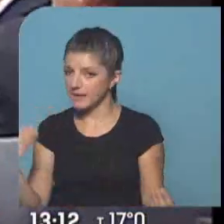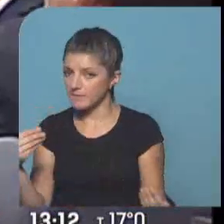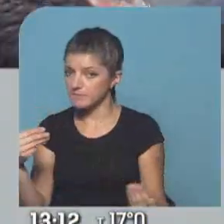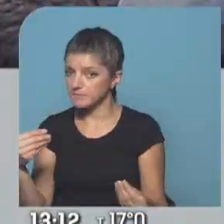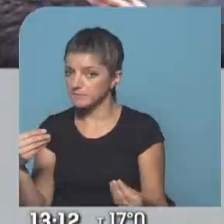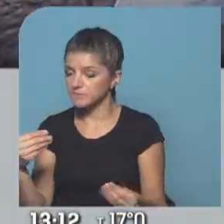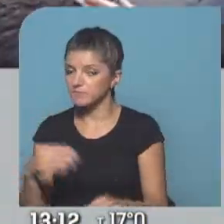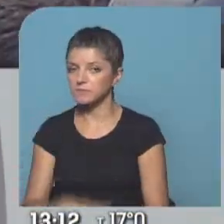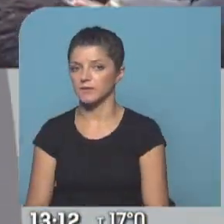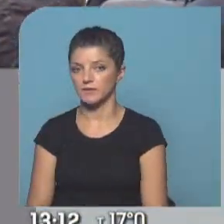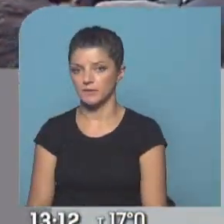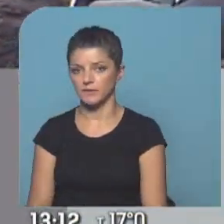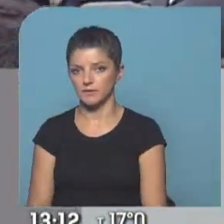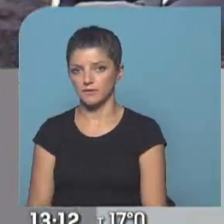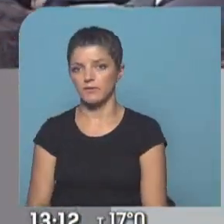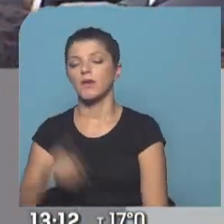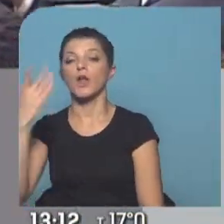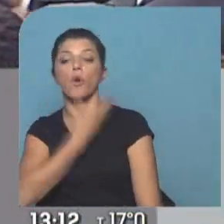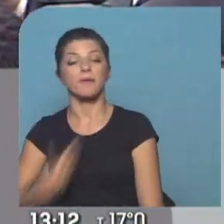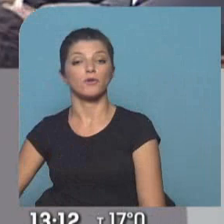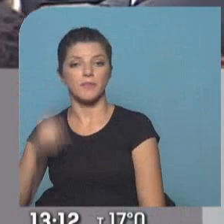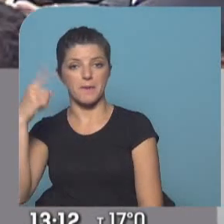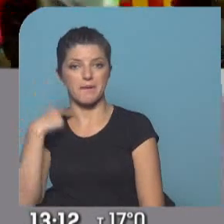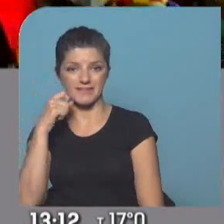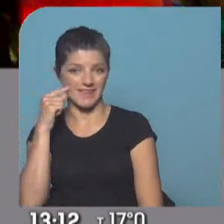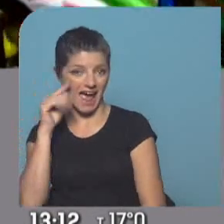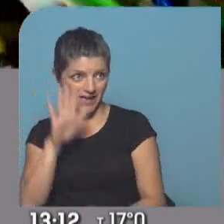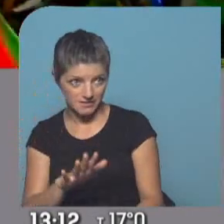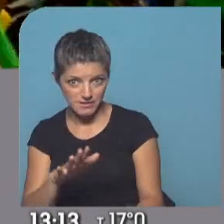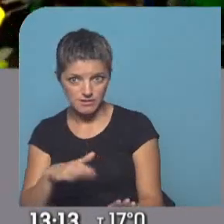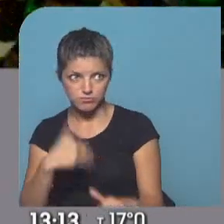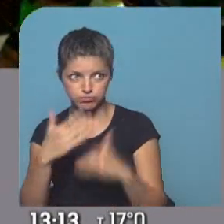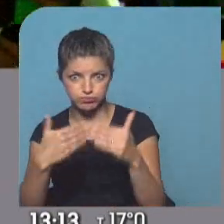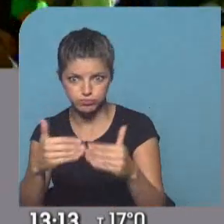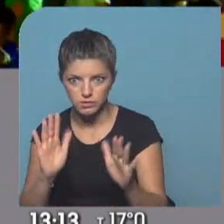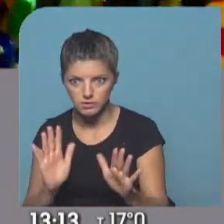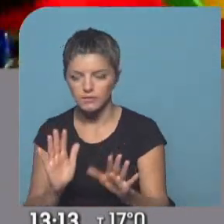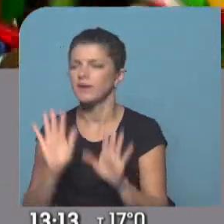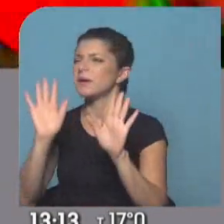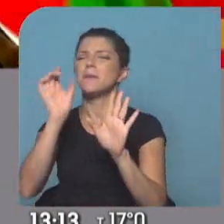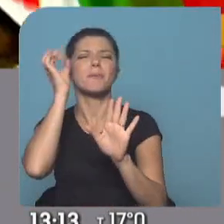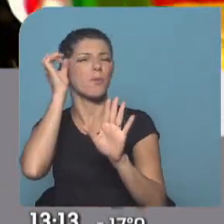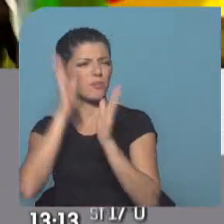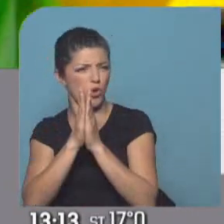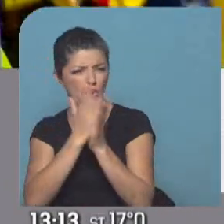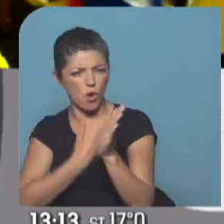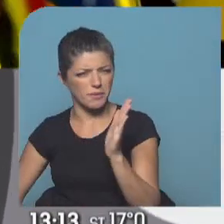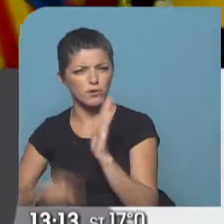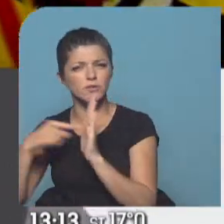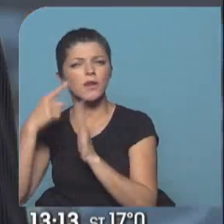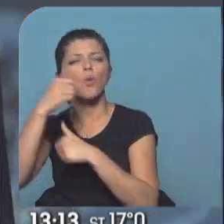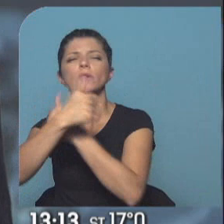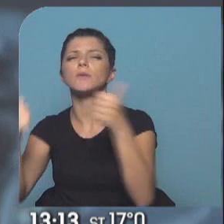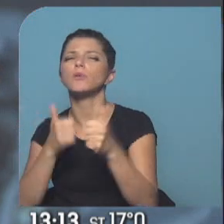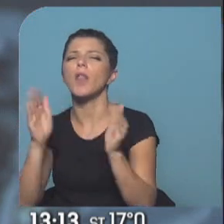del lado del gobierno central español diciendo estos no van a parar. Pero perdón, ¿es el gobierno central o es el Tribunal Constitucional que